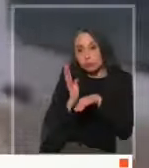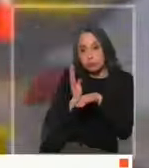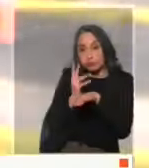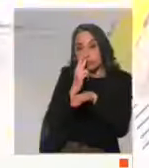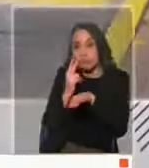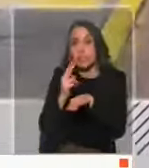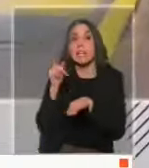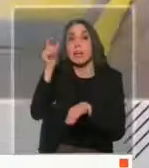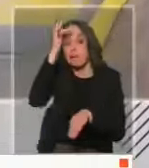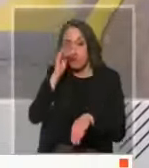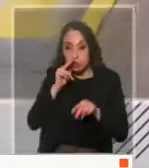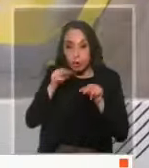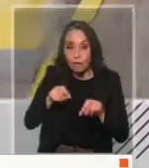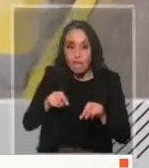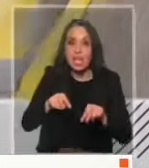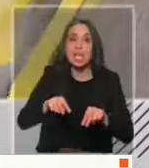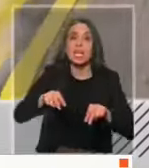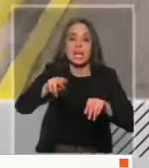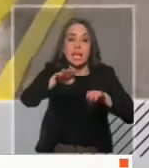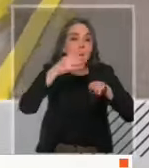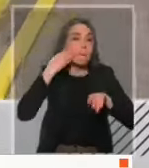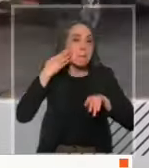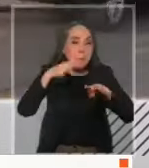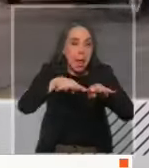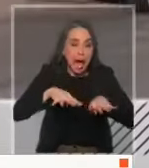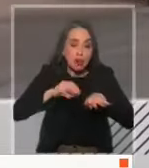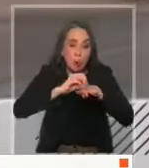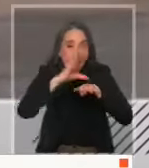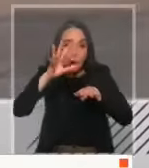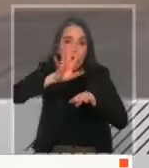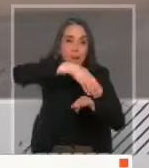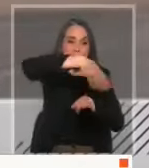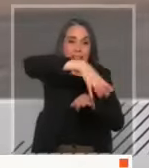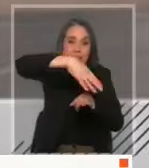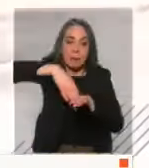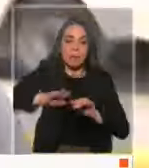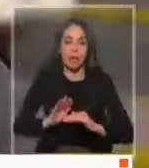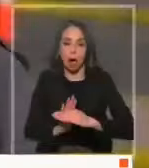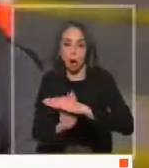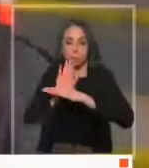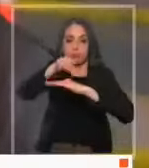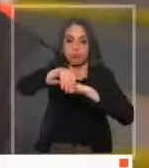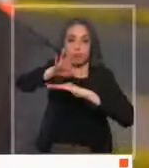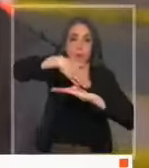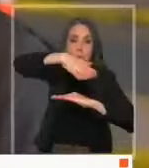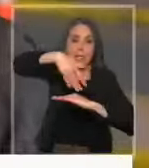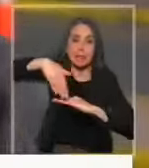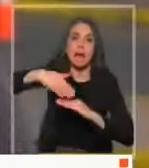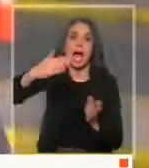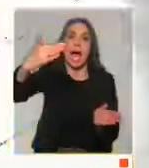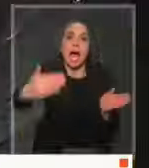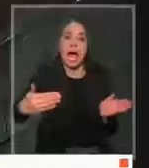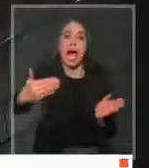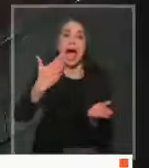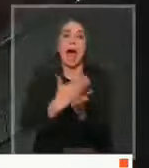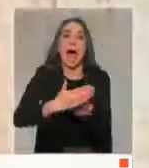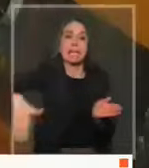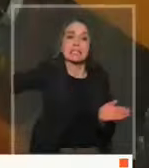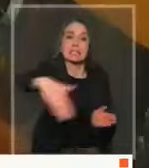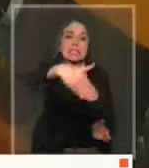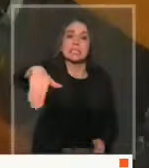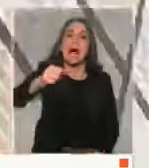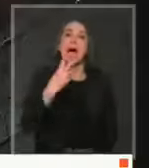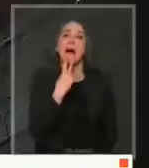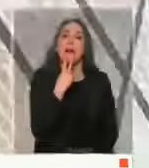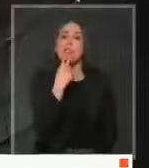va demarcando pasos peatonales, resaltos, y esta ejecución de trabajo va a llegar hasta el sector de Avenida La Florida.